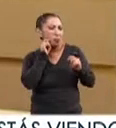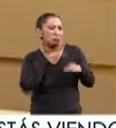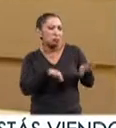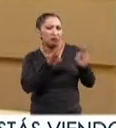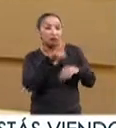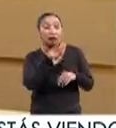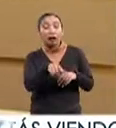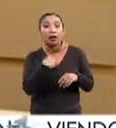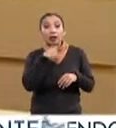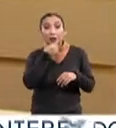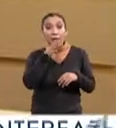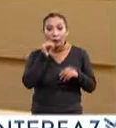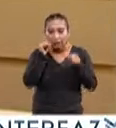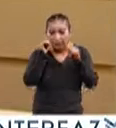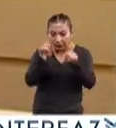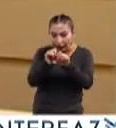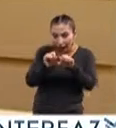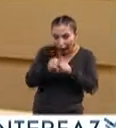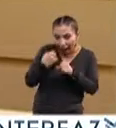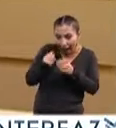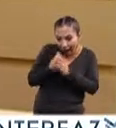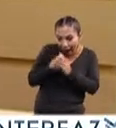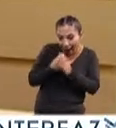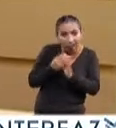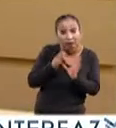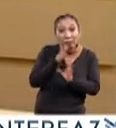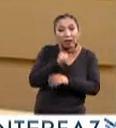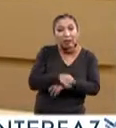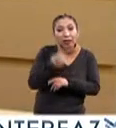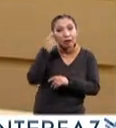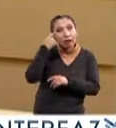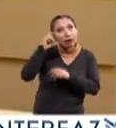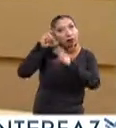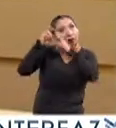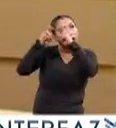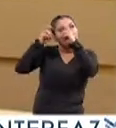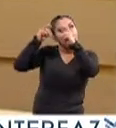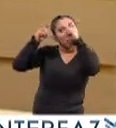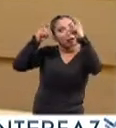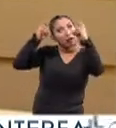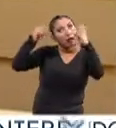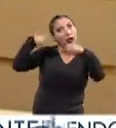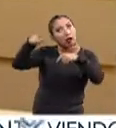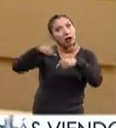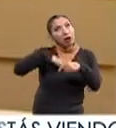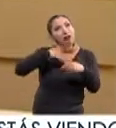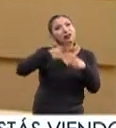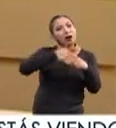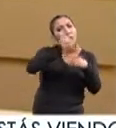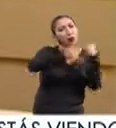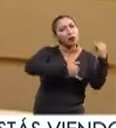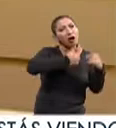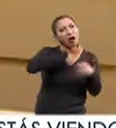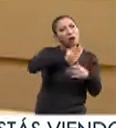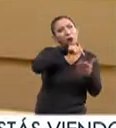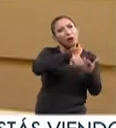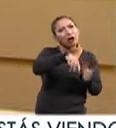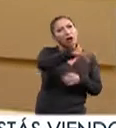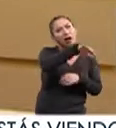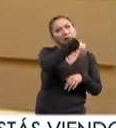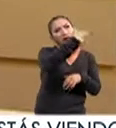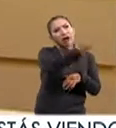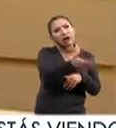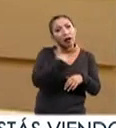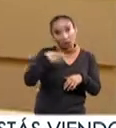lugar de poderse concentrar en el salón de clases, está realmente pensando en si va a tener con quién jugar en el recreo y no